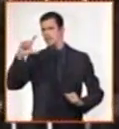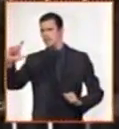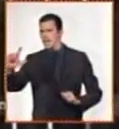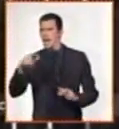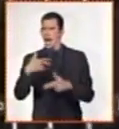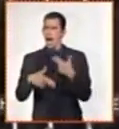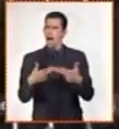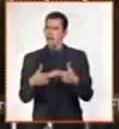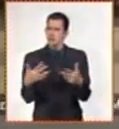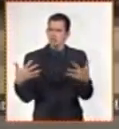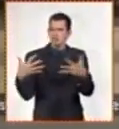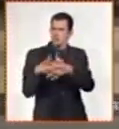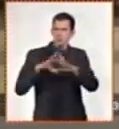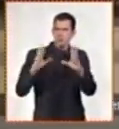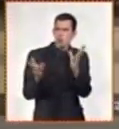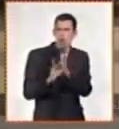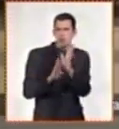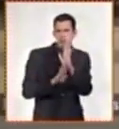41,1%, superando